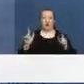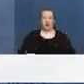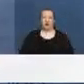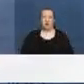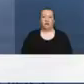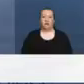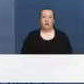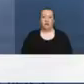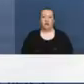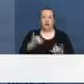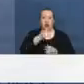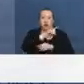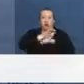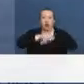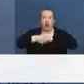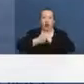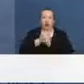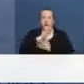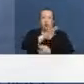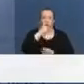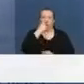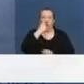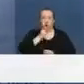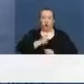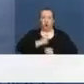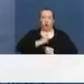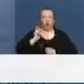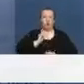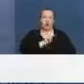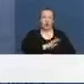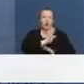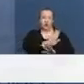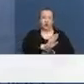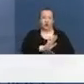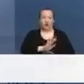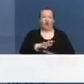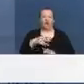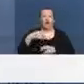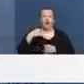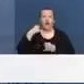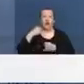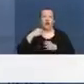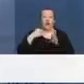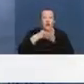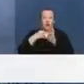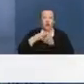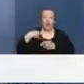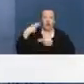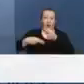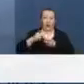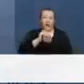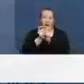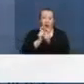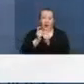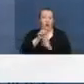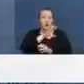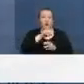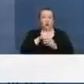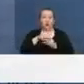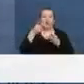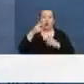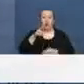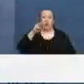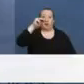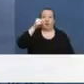lo que están haciendo con la económica eliminando impuesto a la herencia todo eso con mawat además de congelar los depósitos